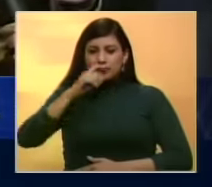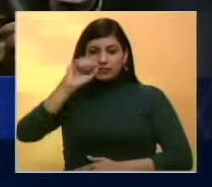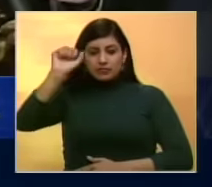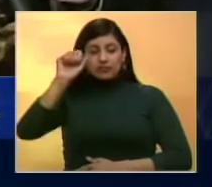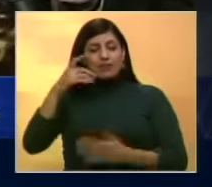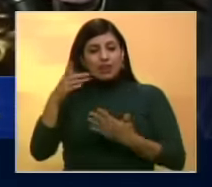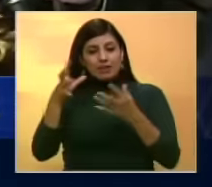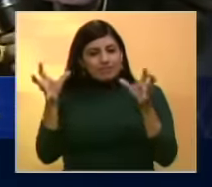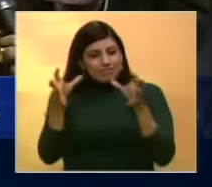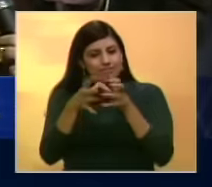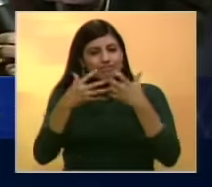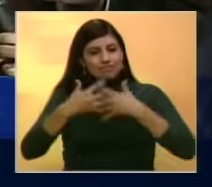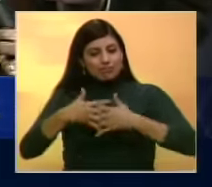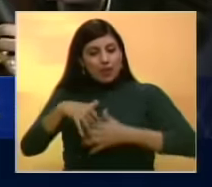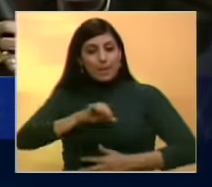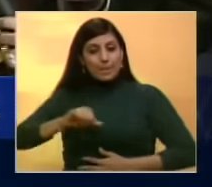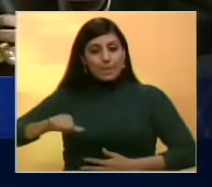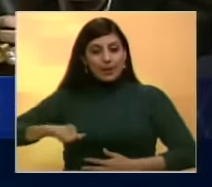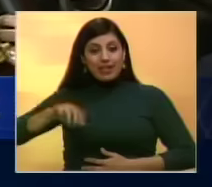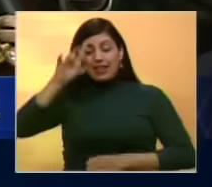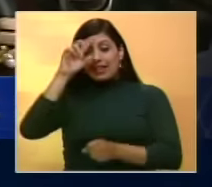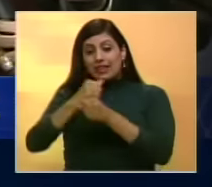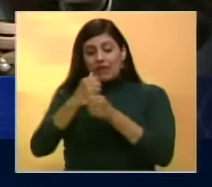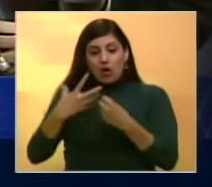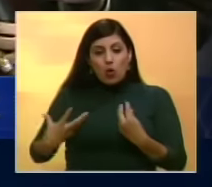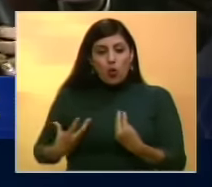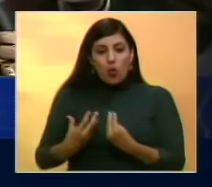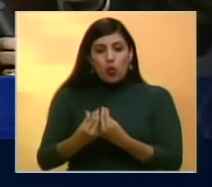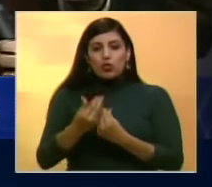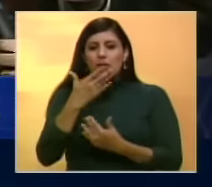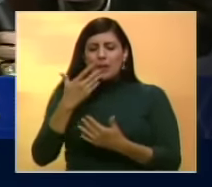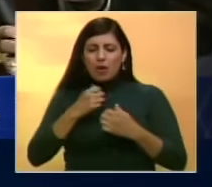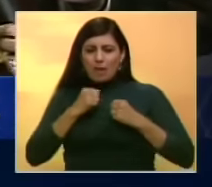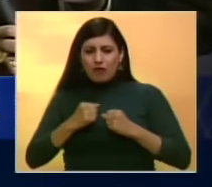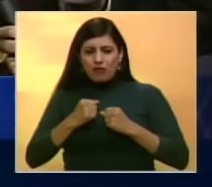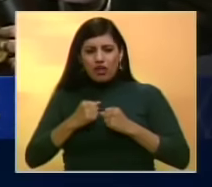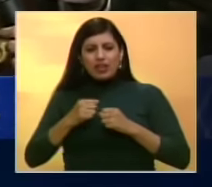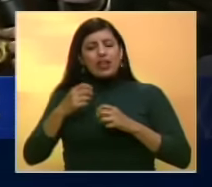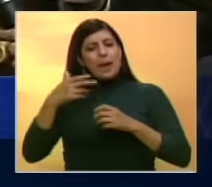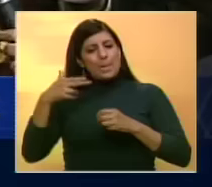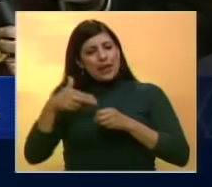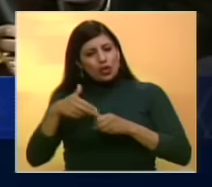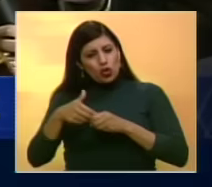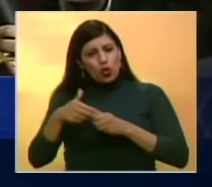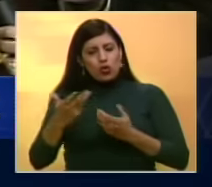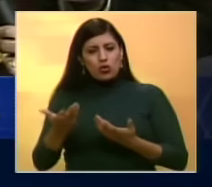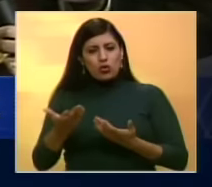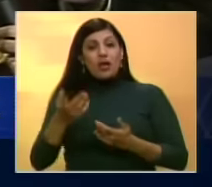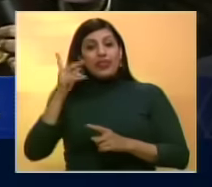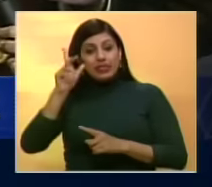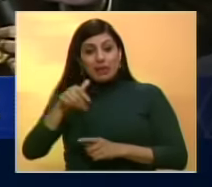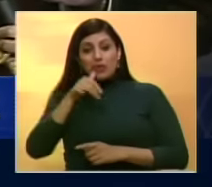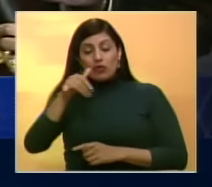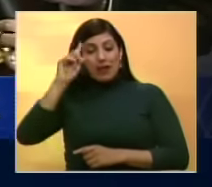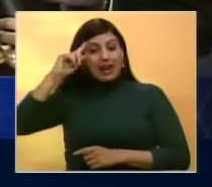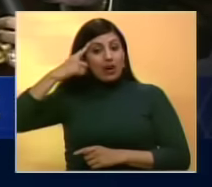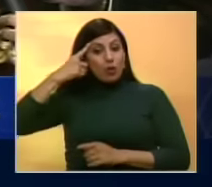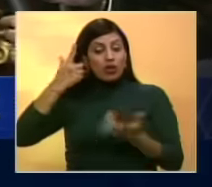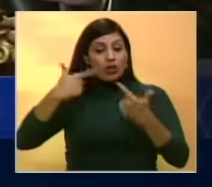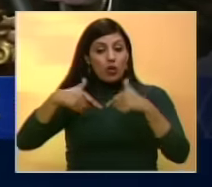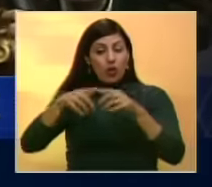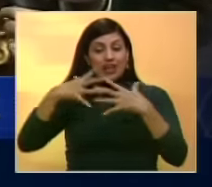para que se reúna con los empresarios privados y que trabajen en conjunto para poder afrontar la baja en los precios del barril del petróleo Asimismo recordó que en el